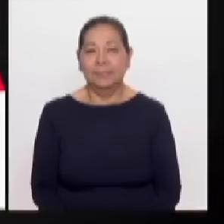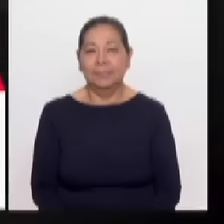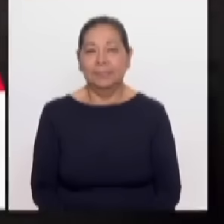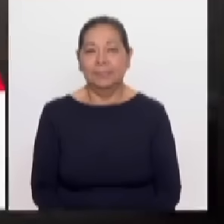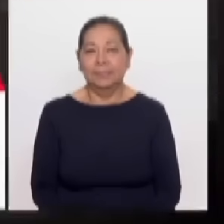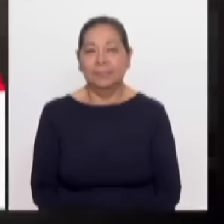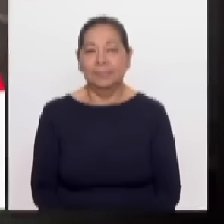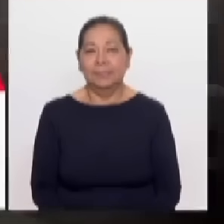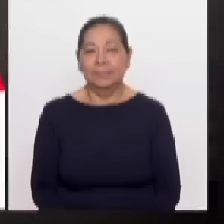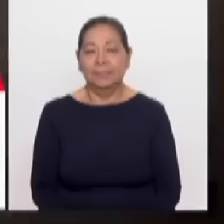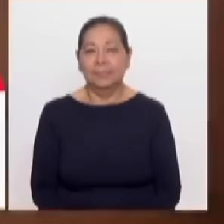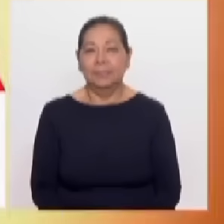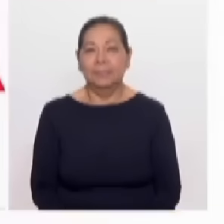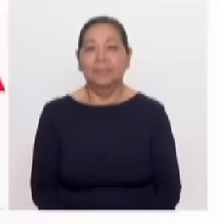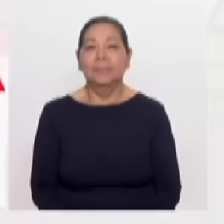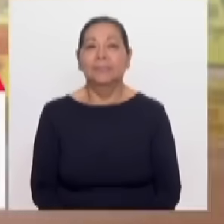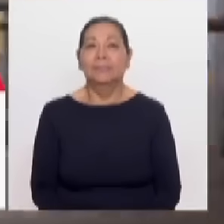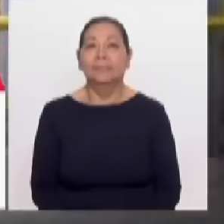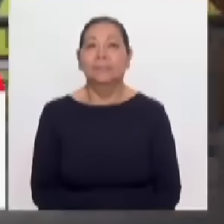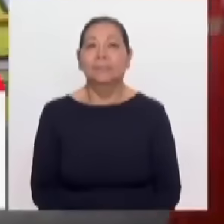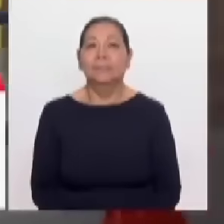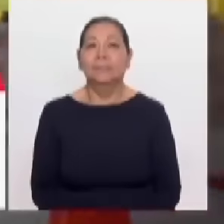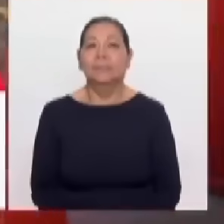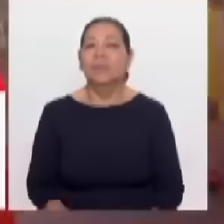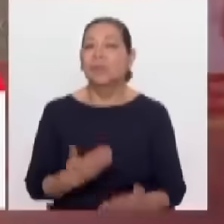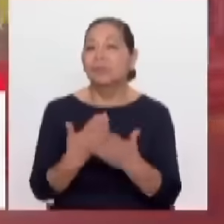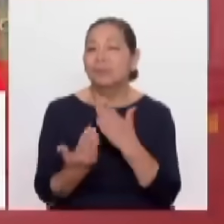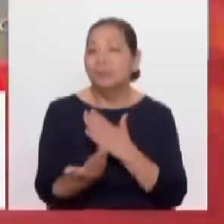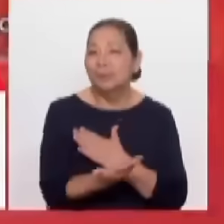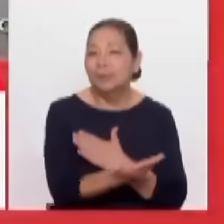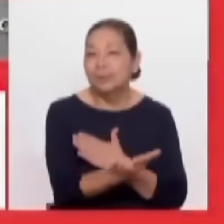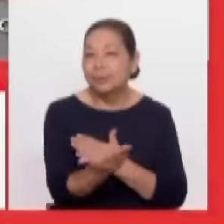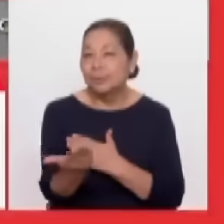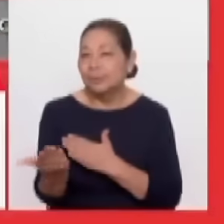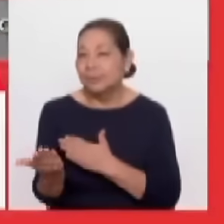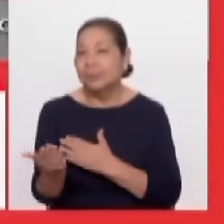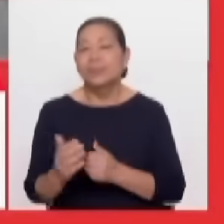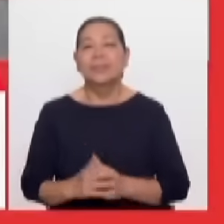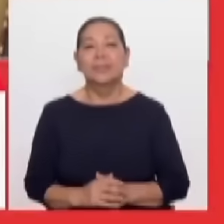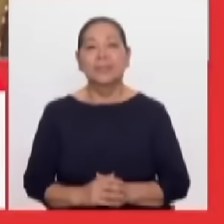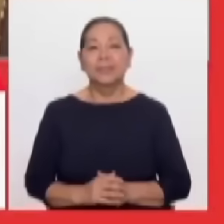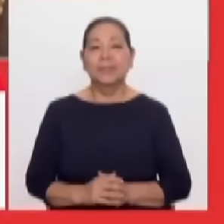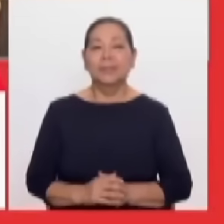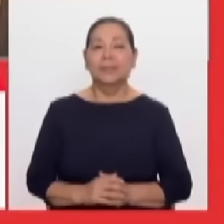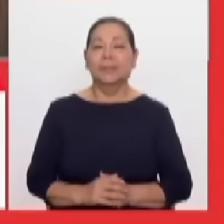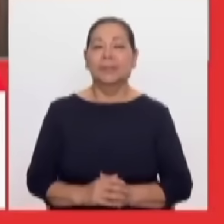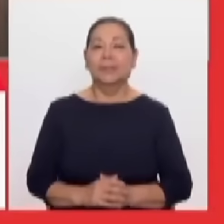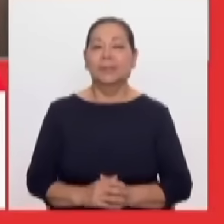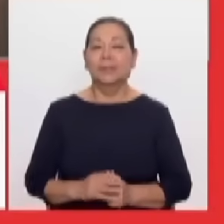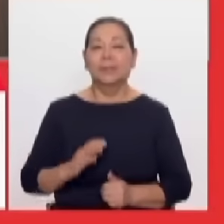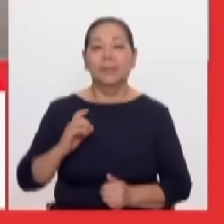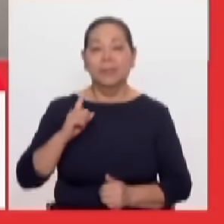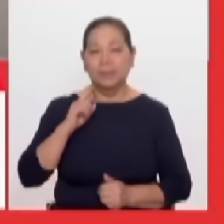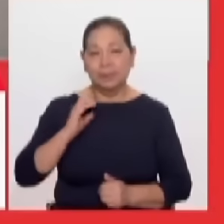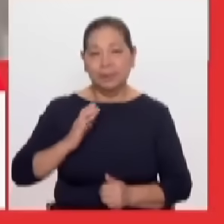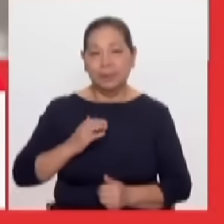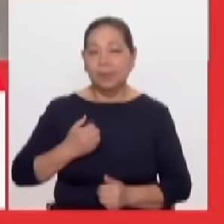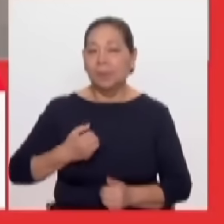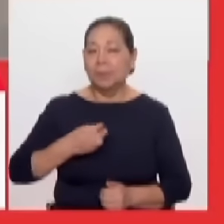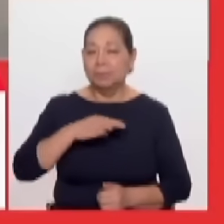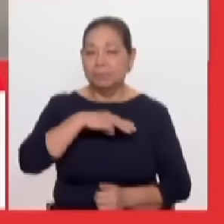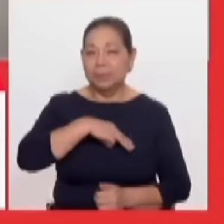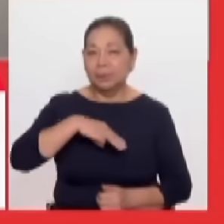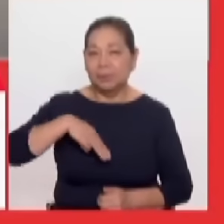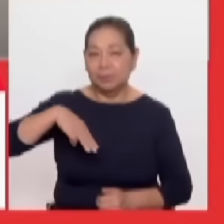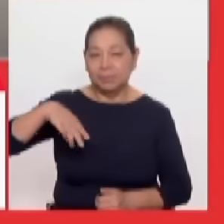Es el inicio de operaciones de la etapa 1A de la línea 2 del metro de Lima y Callao. Señor ministro de Transportes